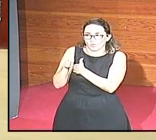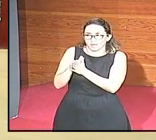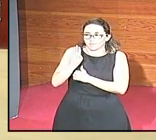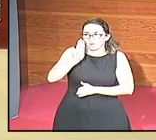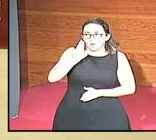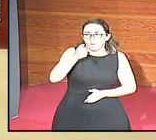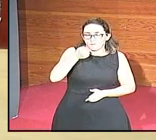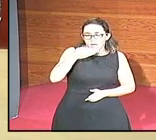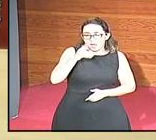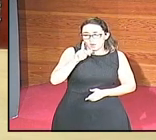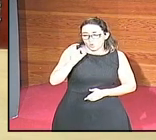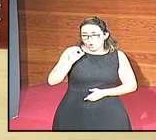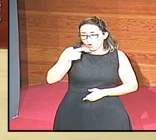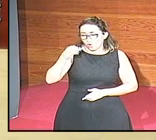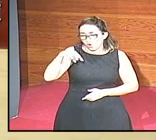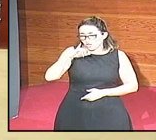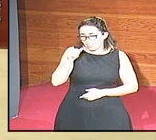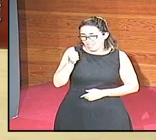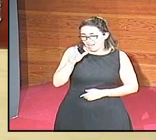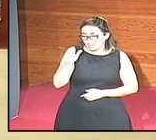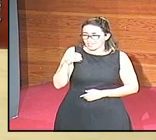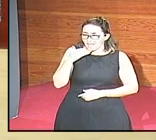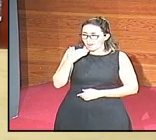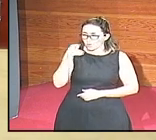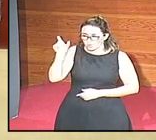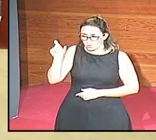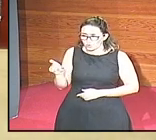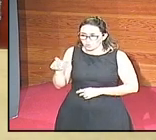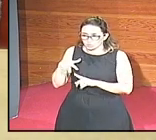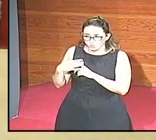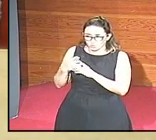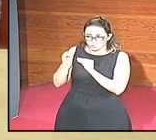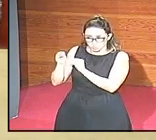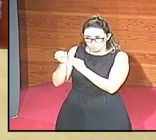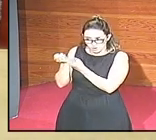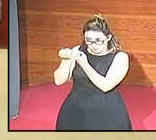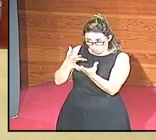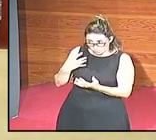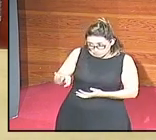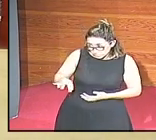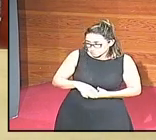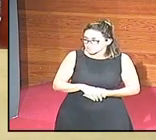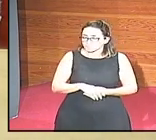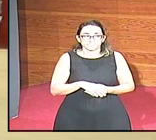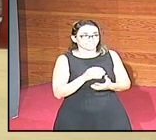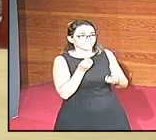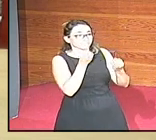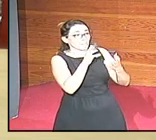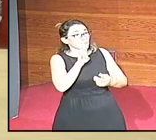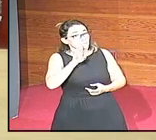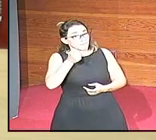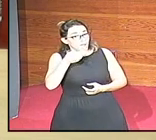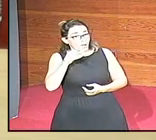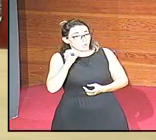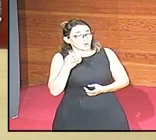González, que si de paso también puedes comentar un poquillo cómo va su asunto. Muchas gracias. Pues yo de Pablo solo sé que es